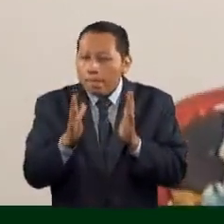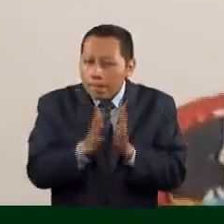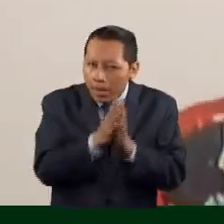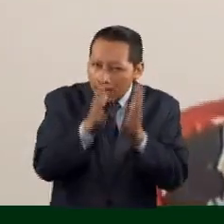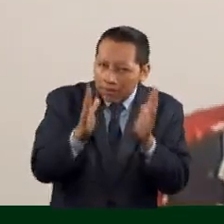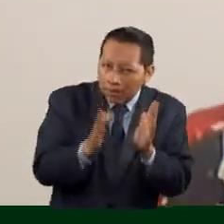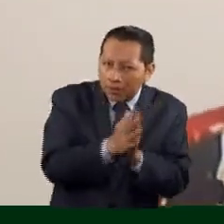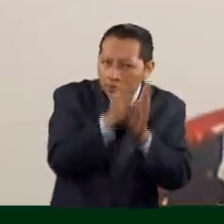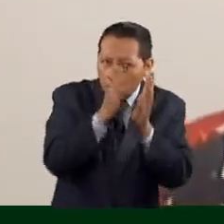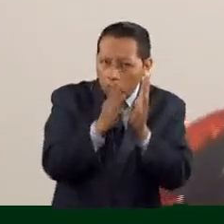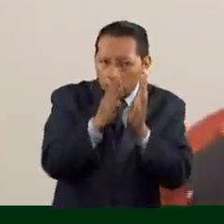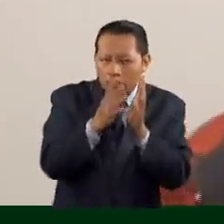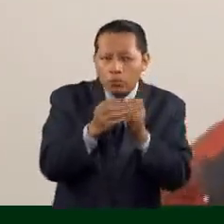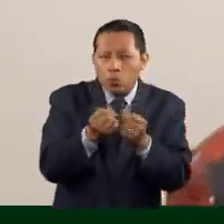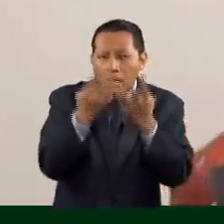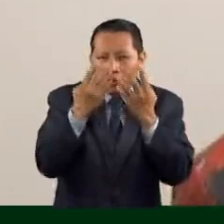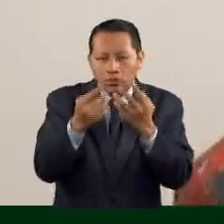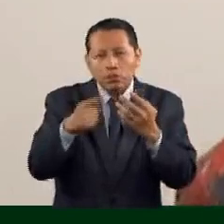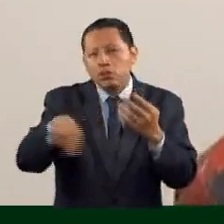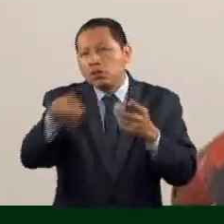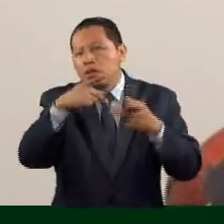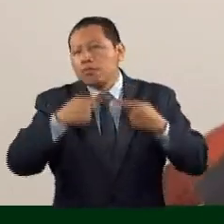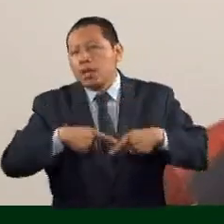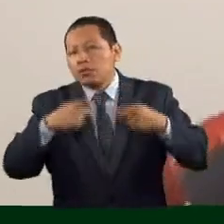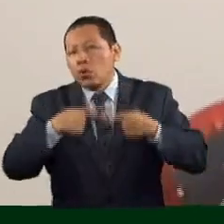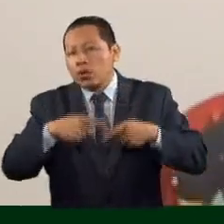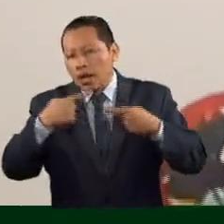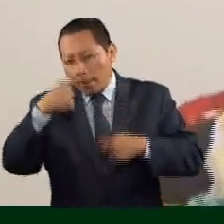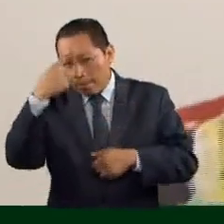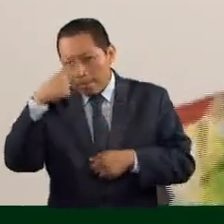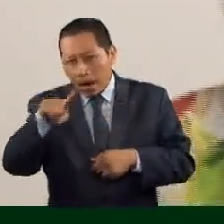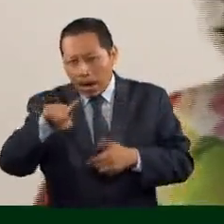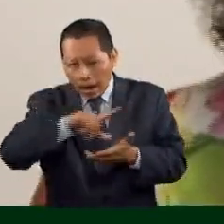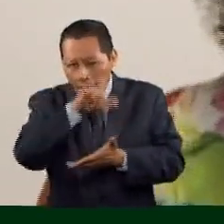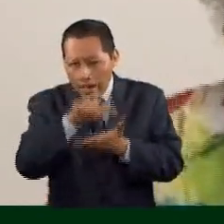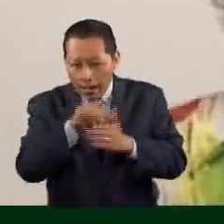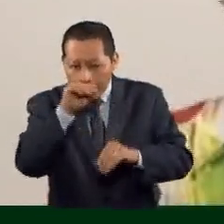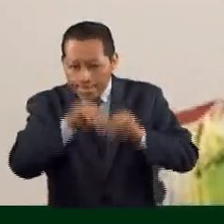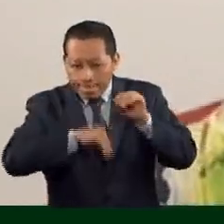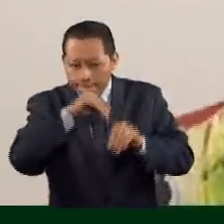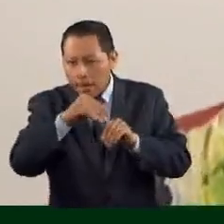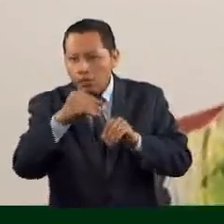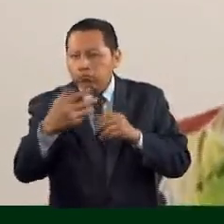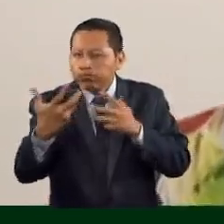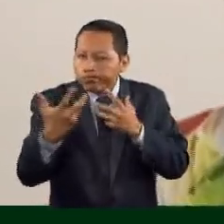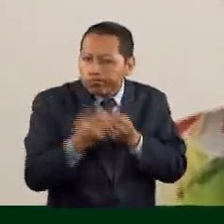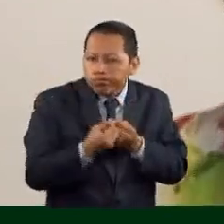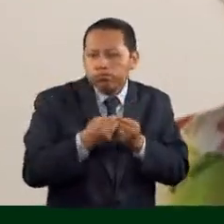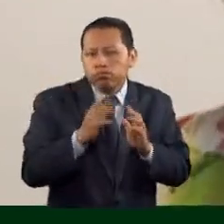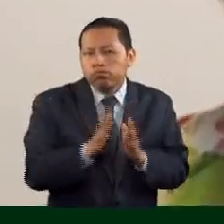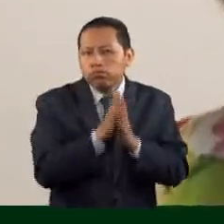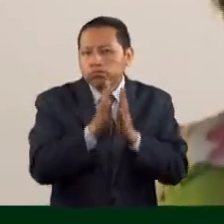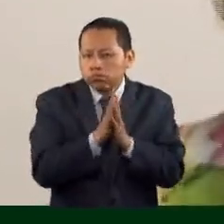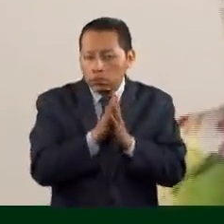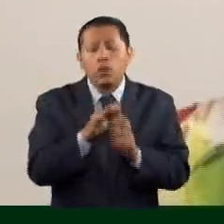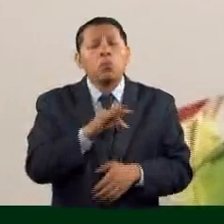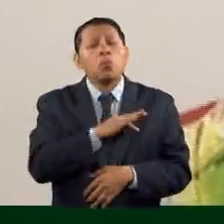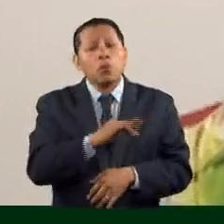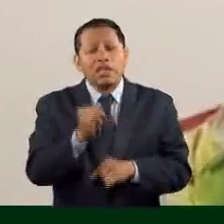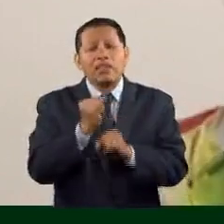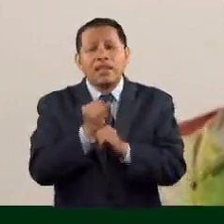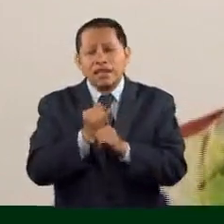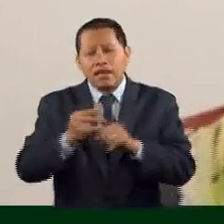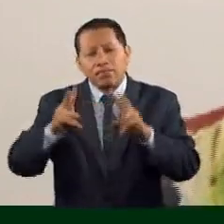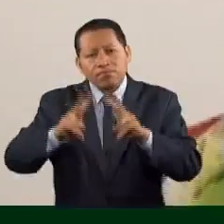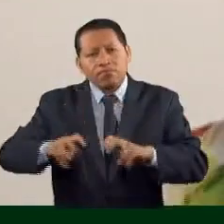la participación de la sociedad en las decisiones parlamentarias. Entonces, es un libro que puede ser descargable en línea, que